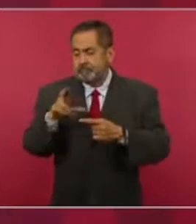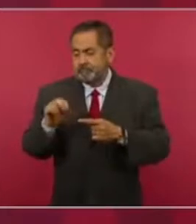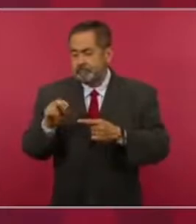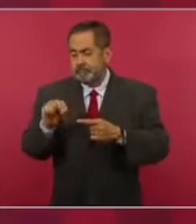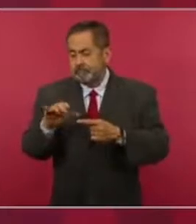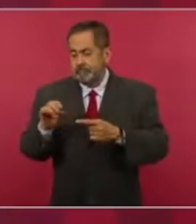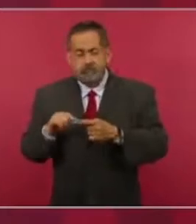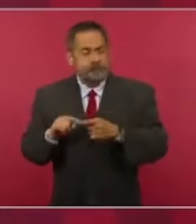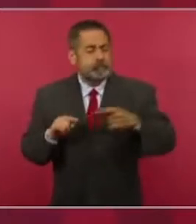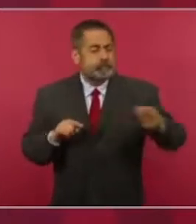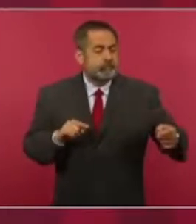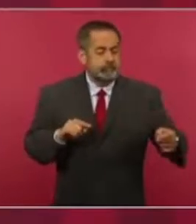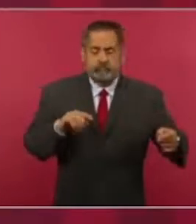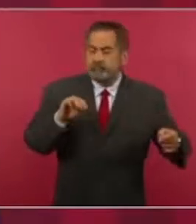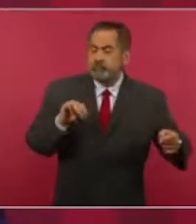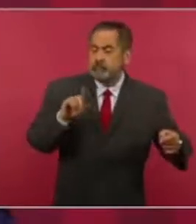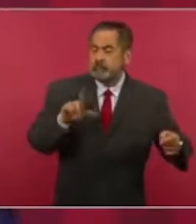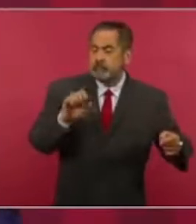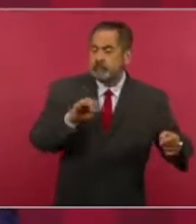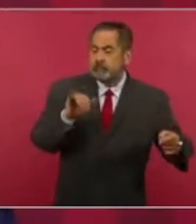Mulegé.